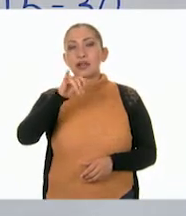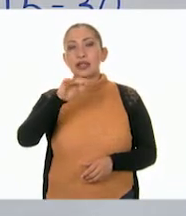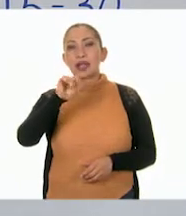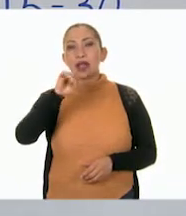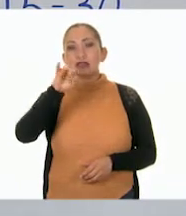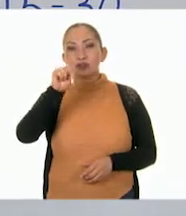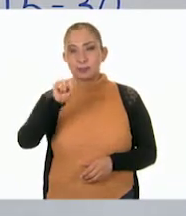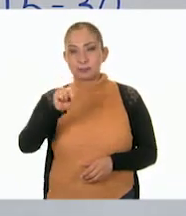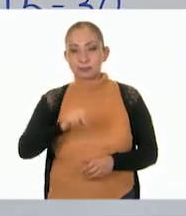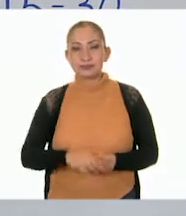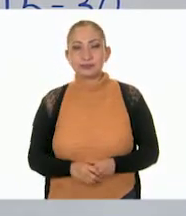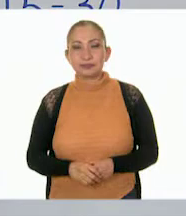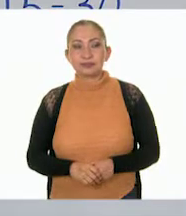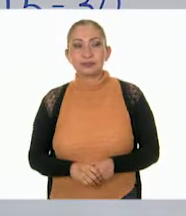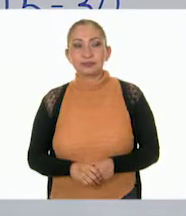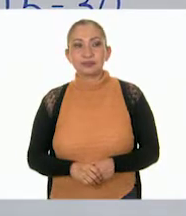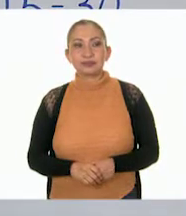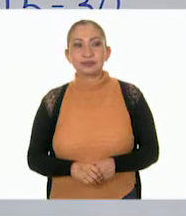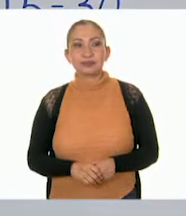Multiplicación.